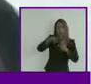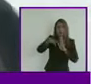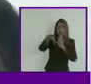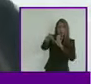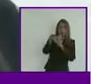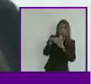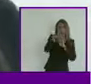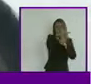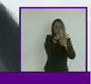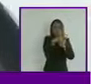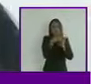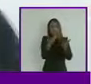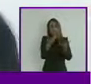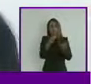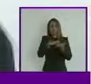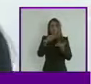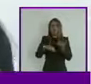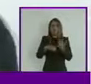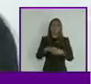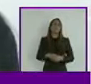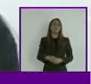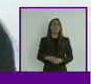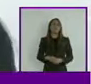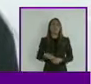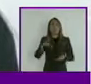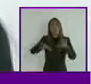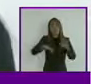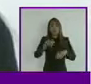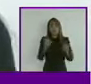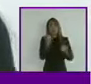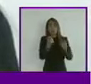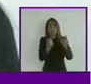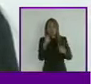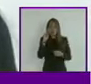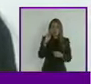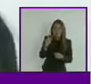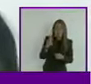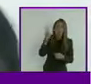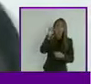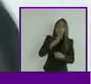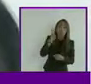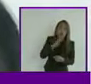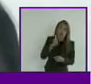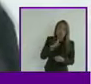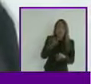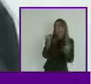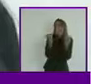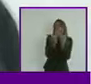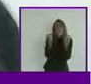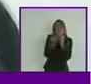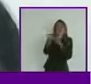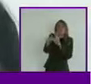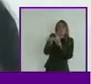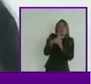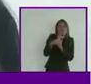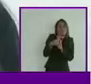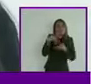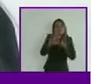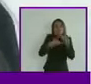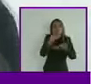lo que ven. Por ejemplo, muchos se han puesto en riesgo con los retos que han visto en redes sociales o chicas